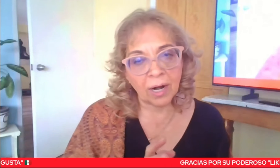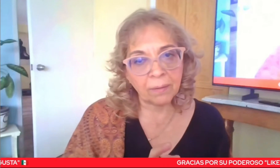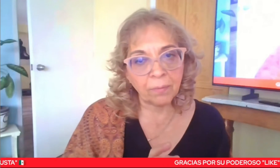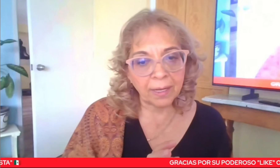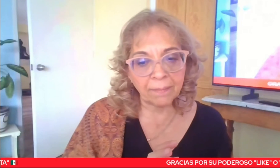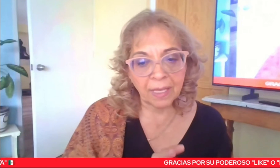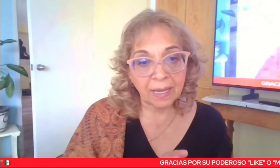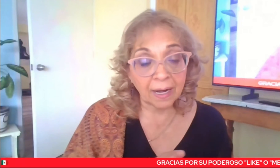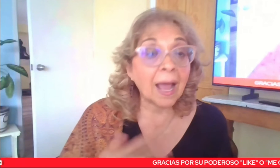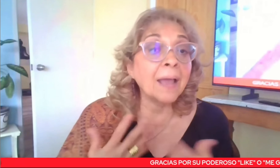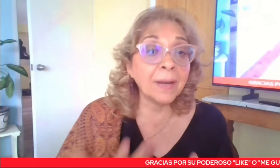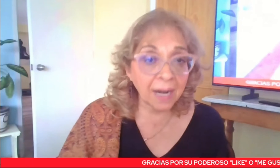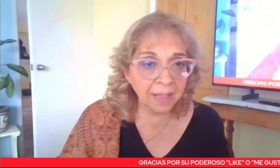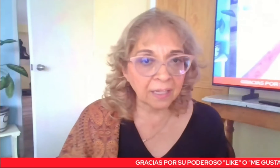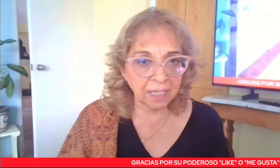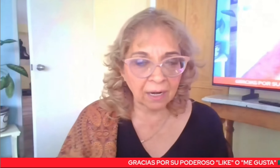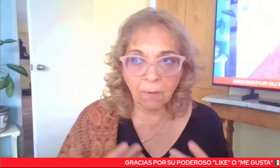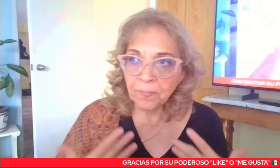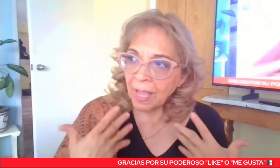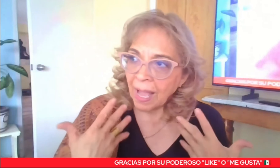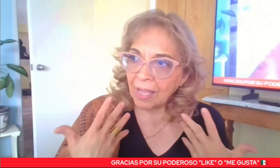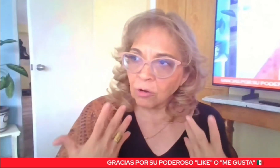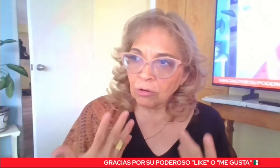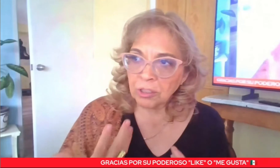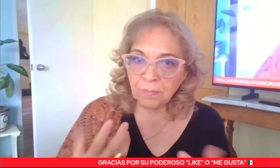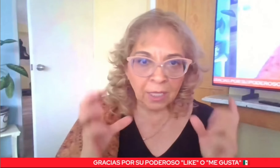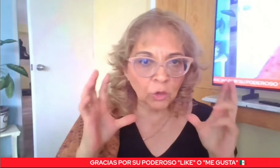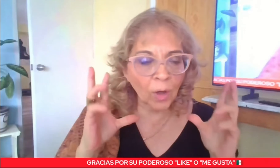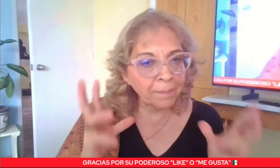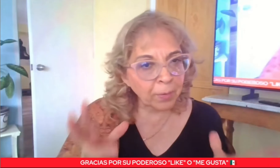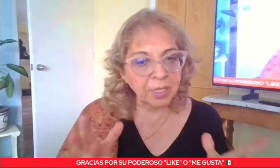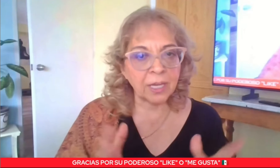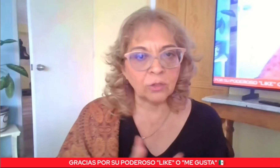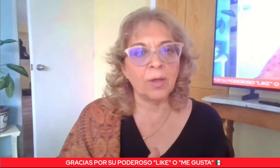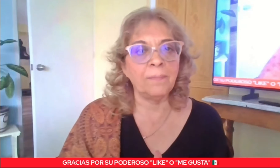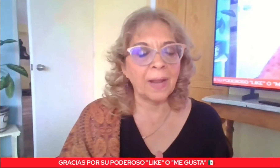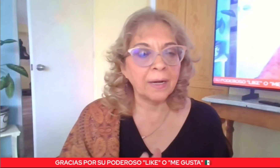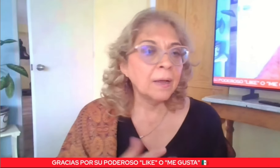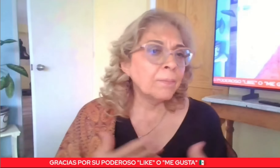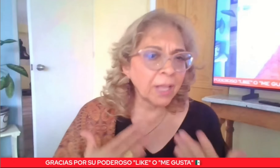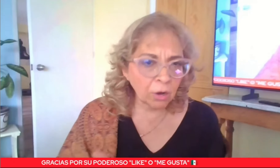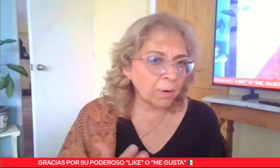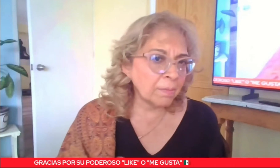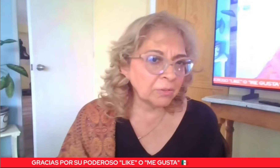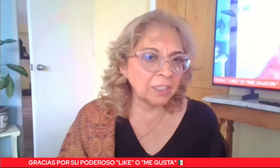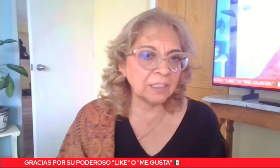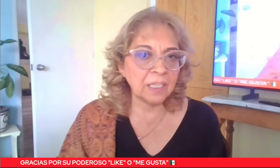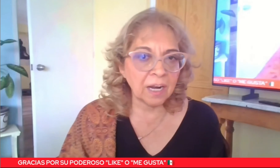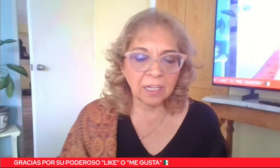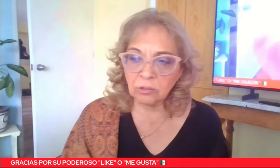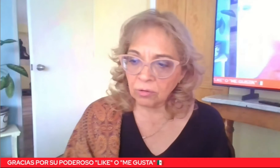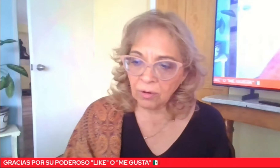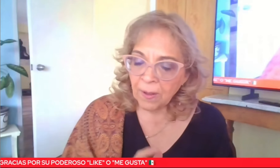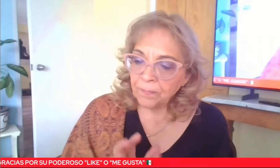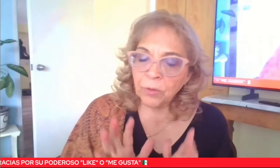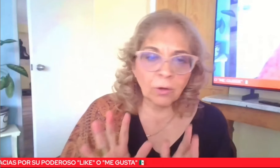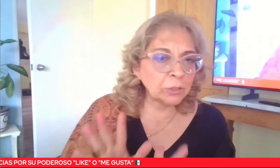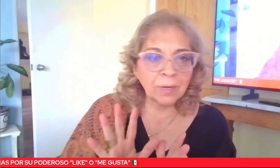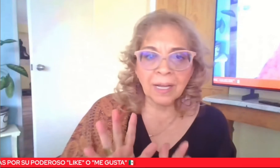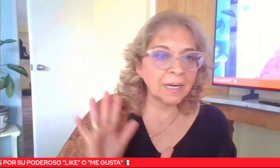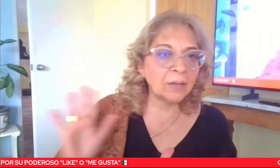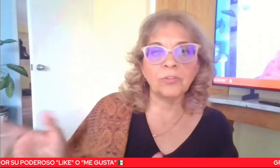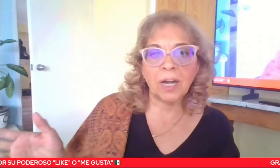la República Mexicana. Hay manera de hacerlo, hay conocimiento, hay proyecto, hay plan. ¿Por qué no volvemos a insistir en eso, no? No